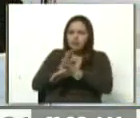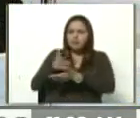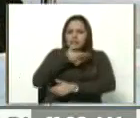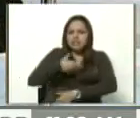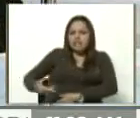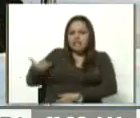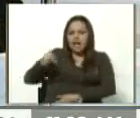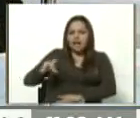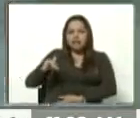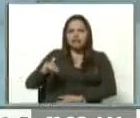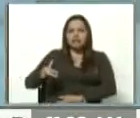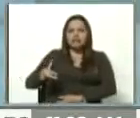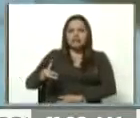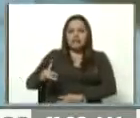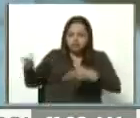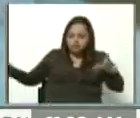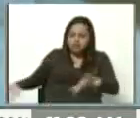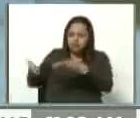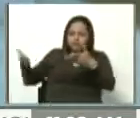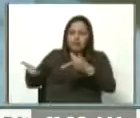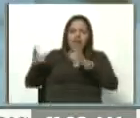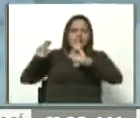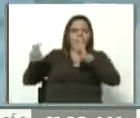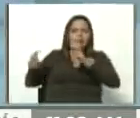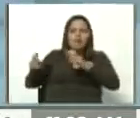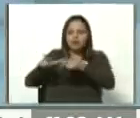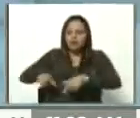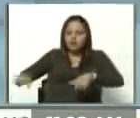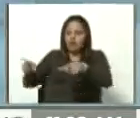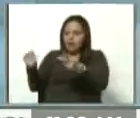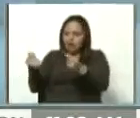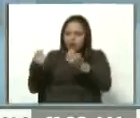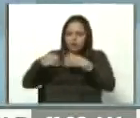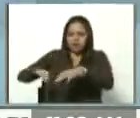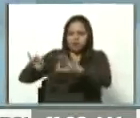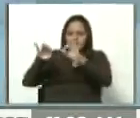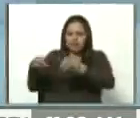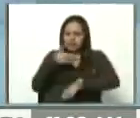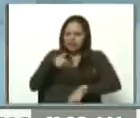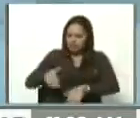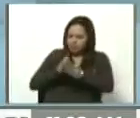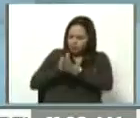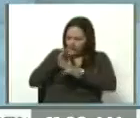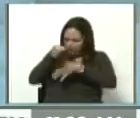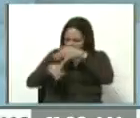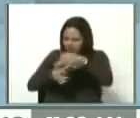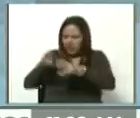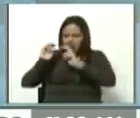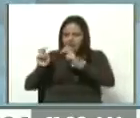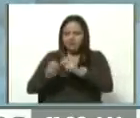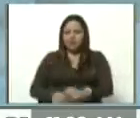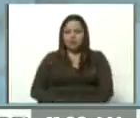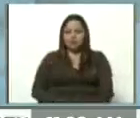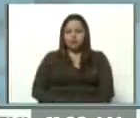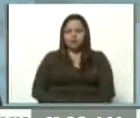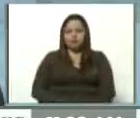seguir impulsando el tema de las zonas económicas especiales? Quisiera que nos hablara un poco sobre ese tema, cómo